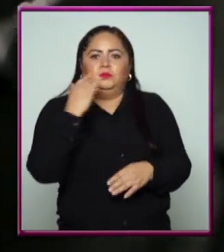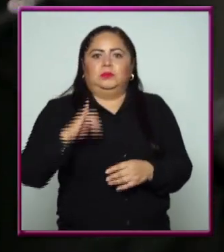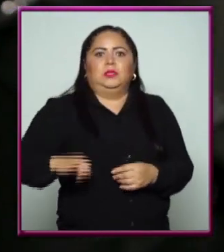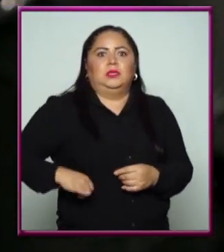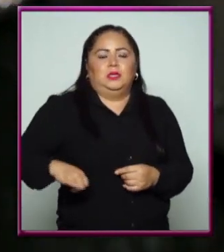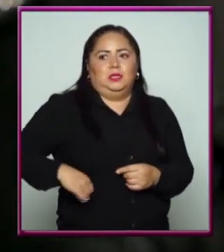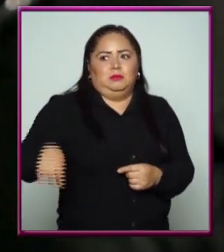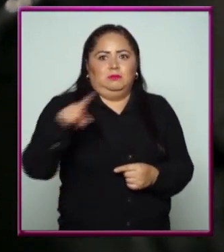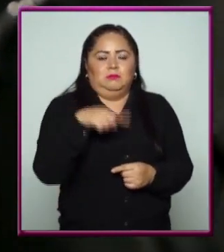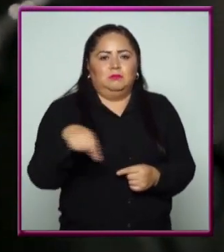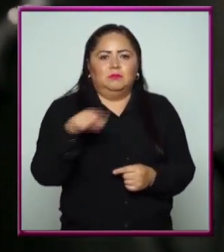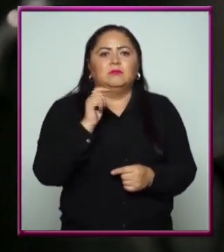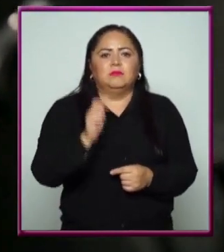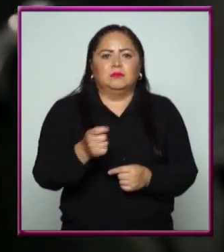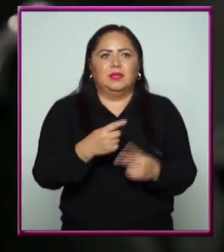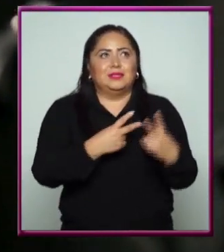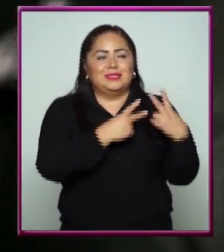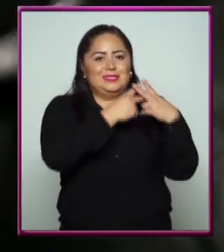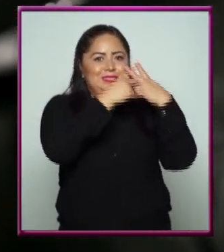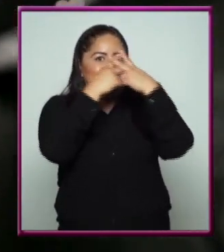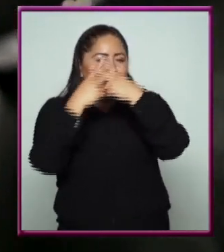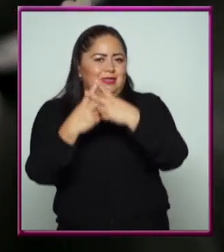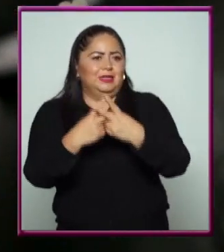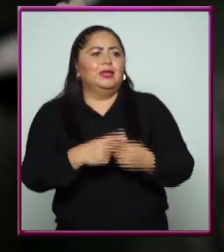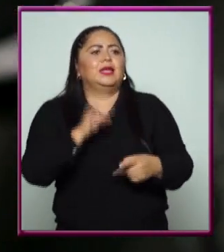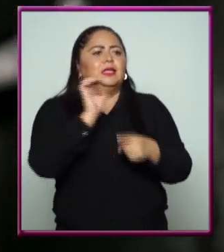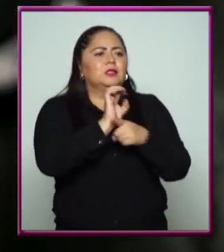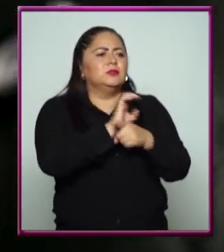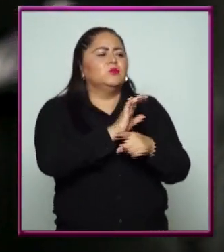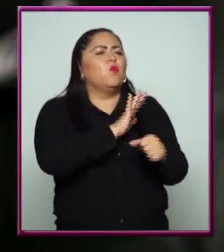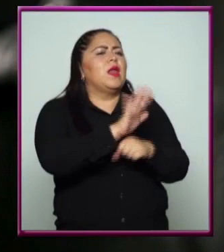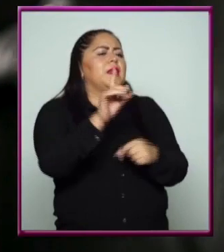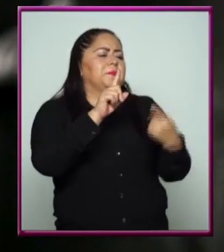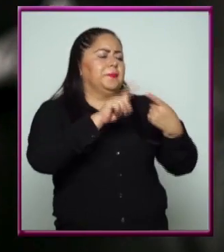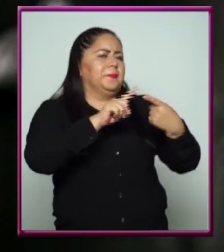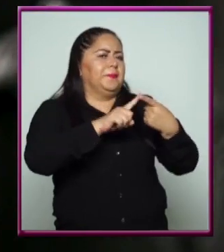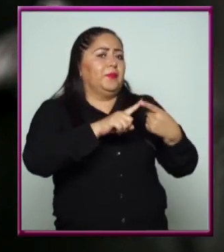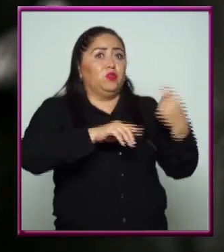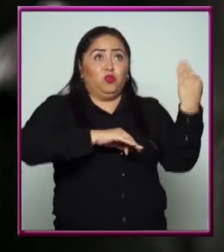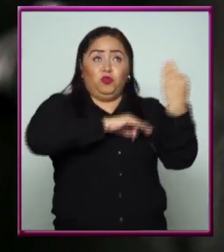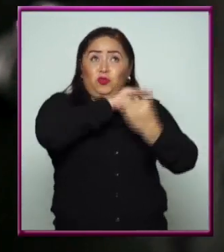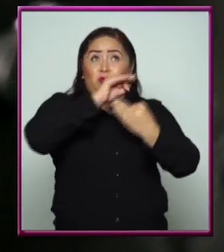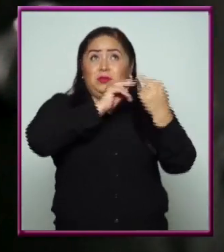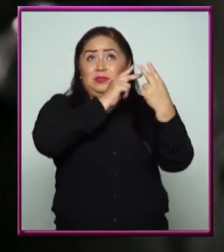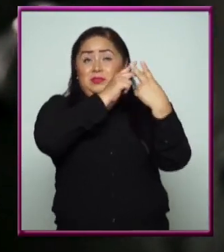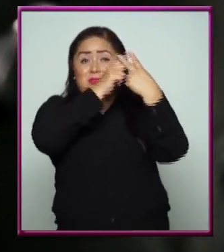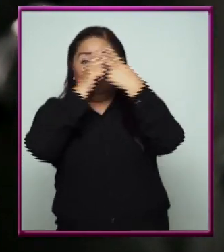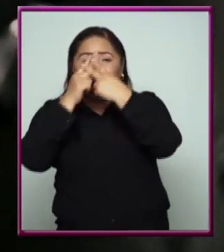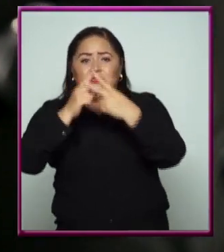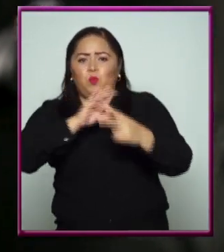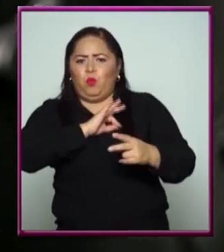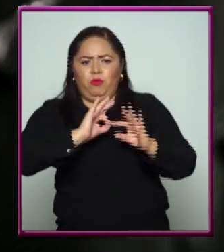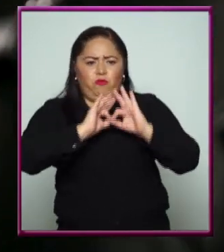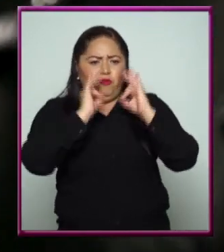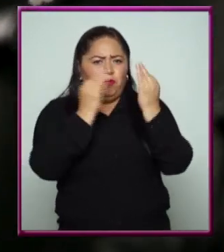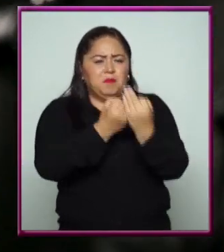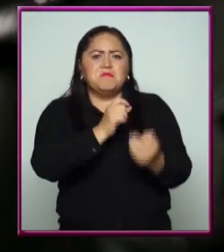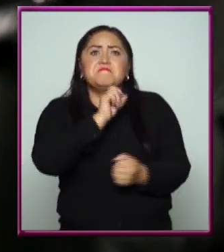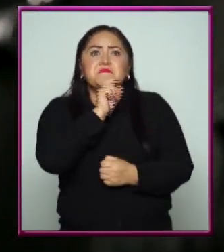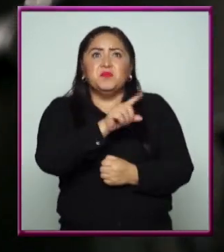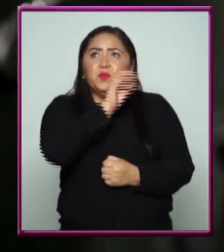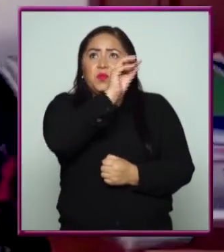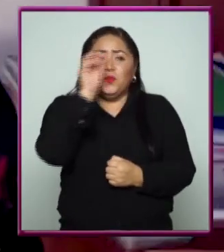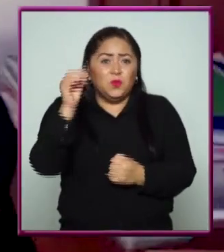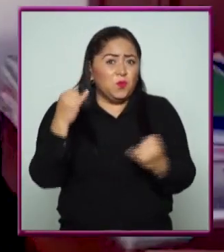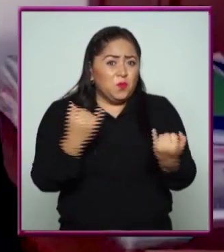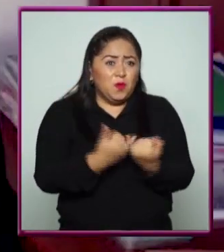interesadas y interesados en las estrellas. Entonces, la primera es, ¿todas las estrellas se forman de la misma